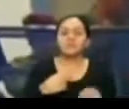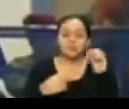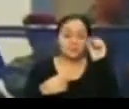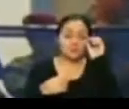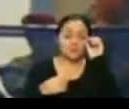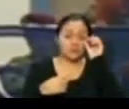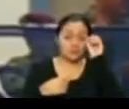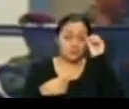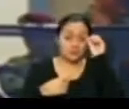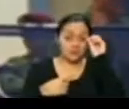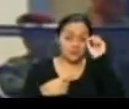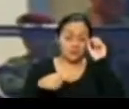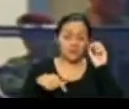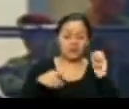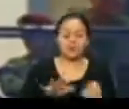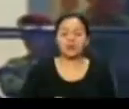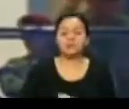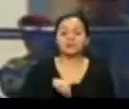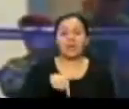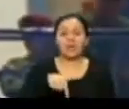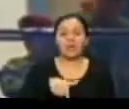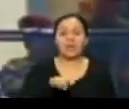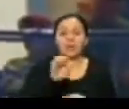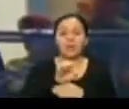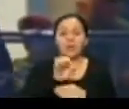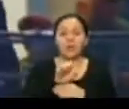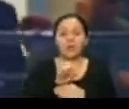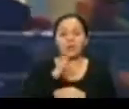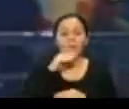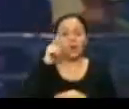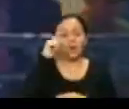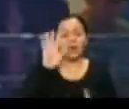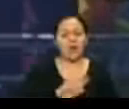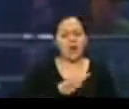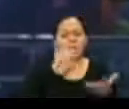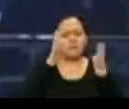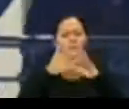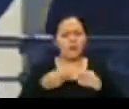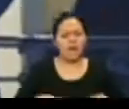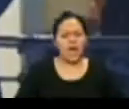gasto irreflexivo, el ritmo desbocado del gasto público,